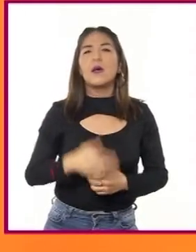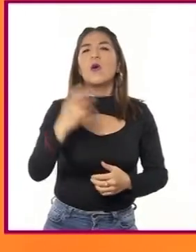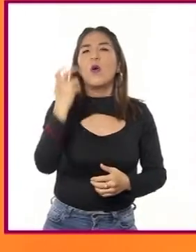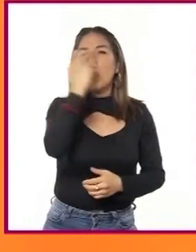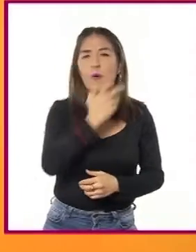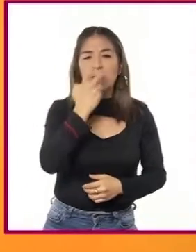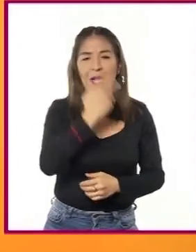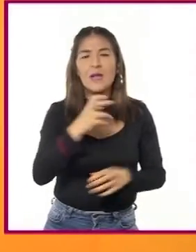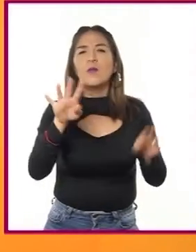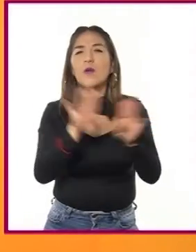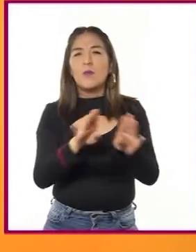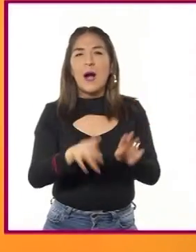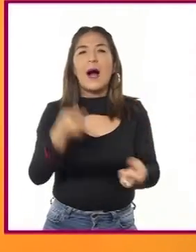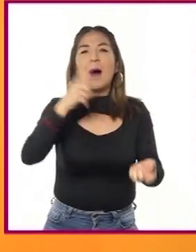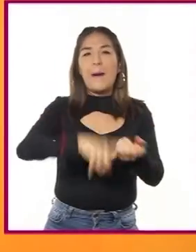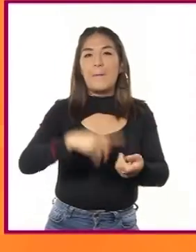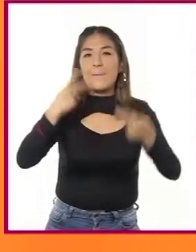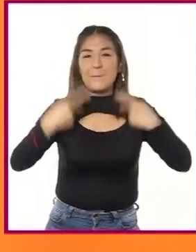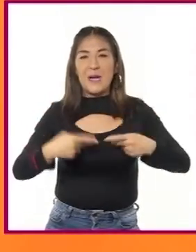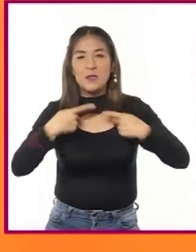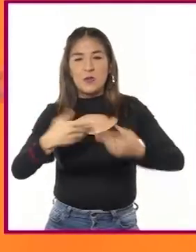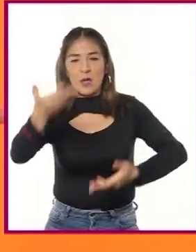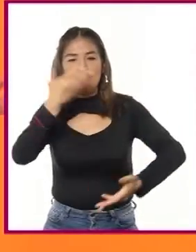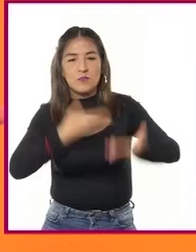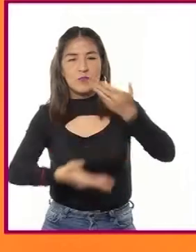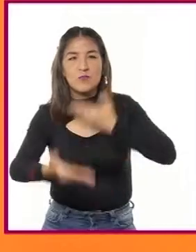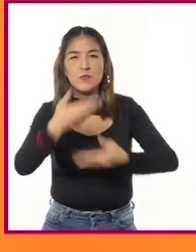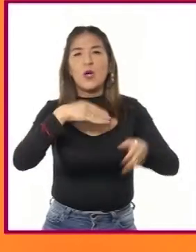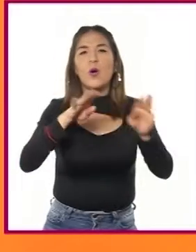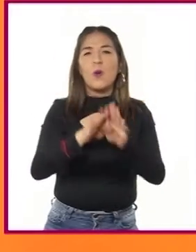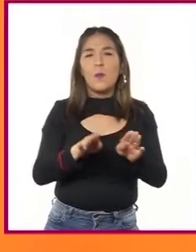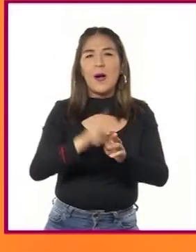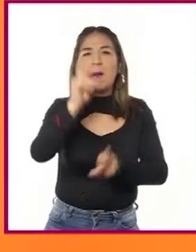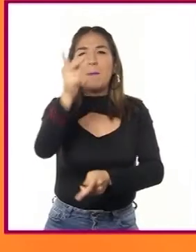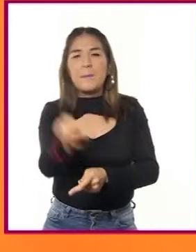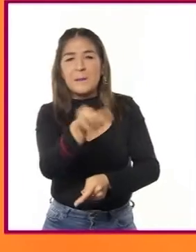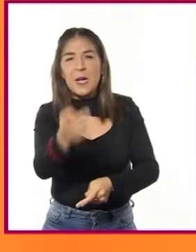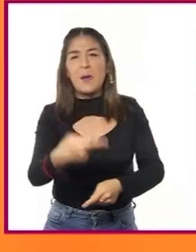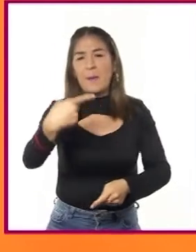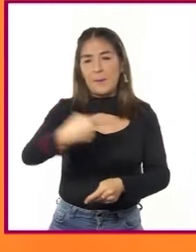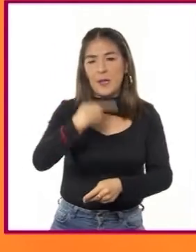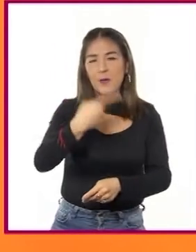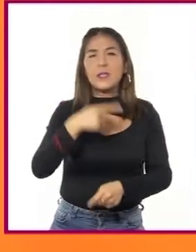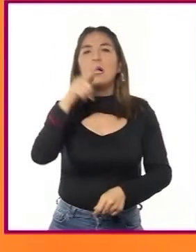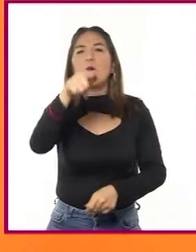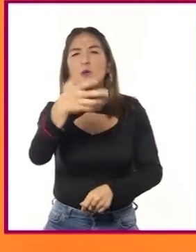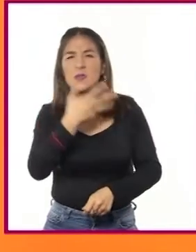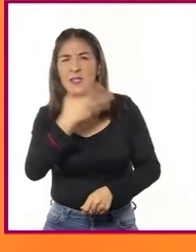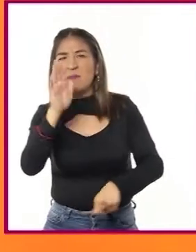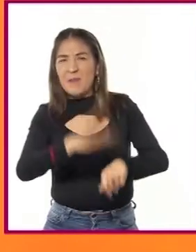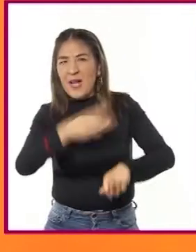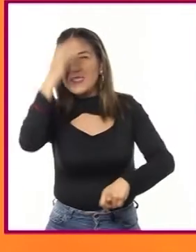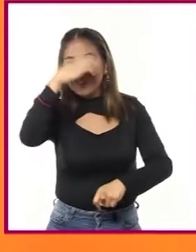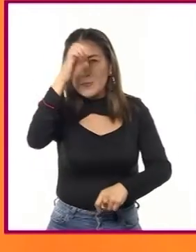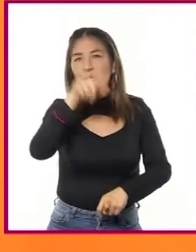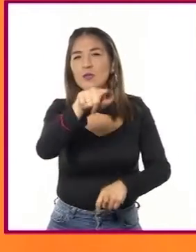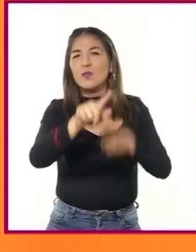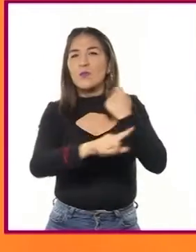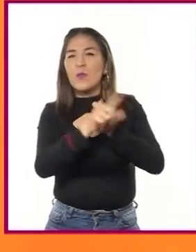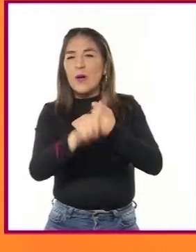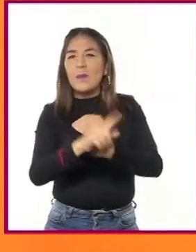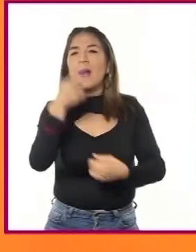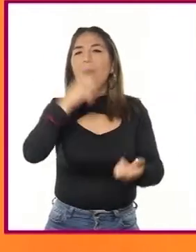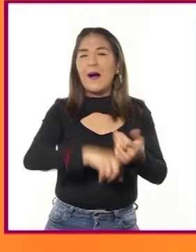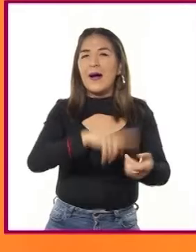información es transmitida de individuo a individuo, como preguntarle a una persona de mayor experiencia sobre el problema técnico que